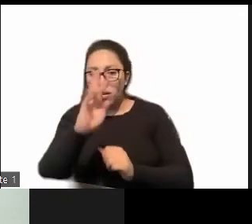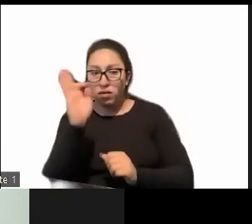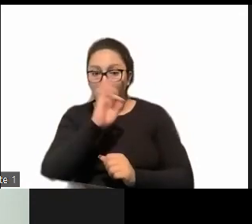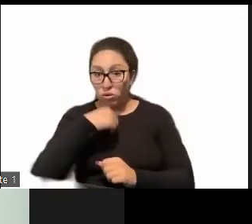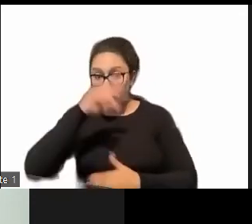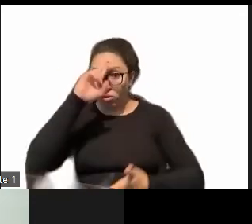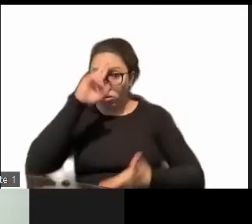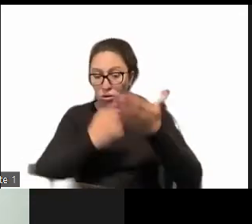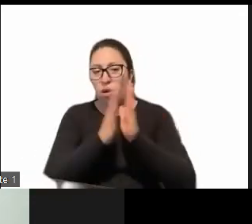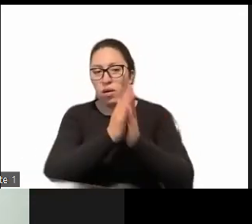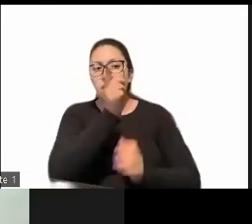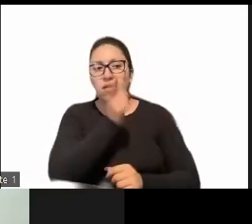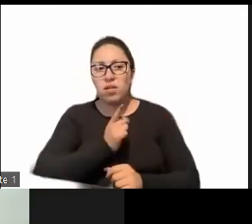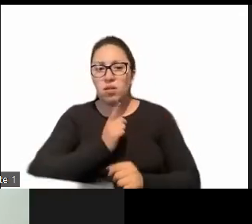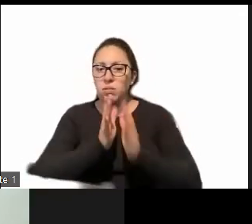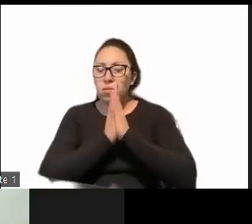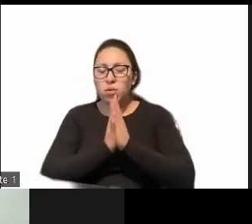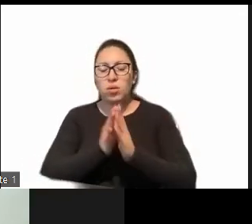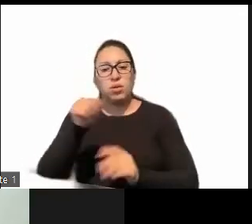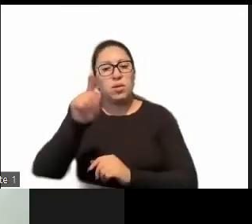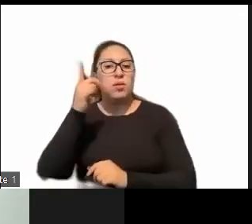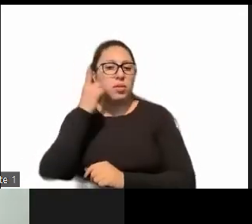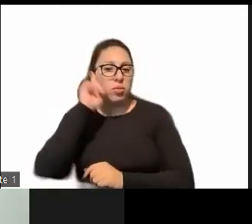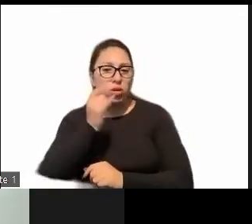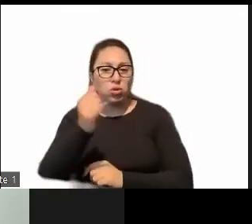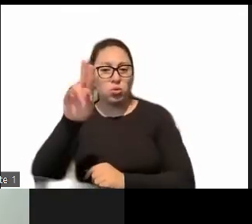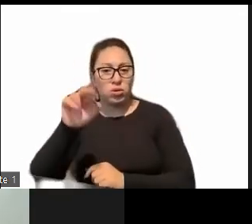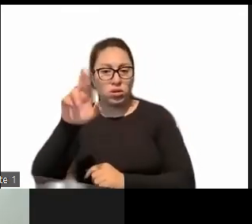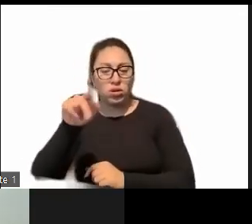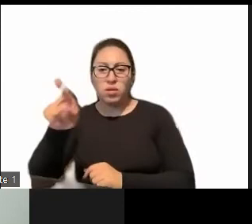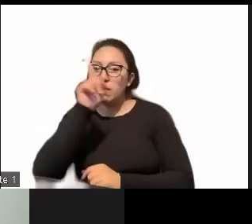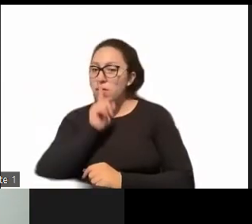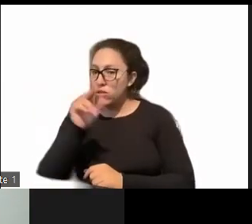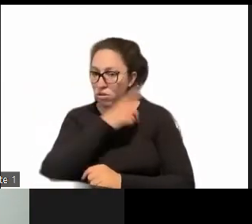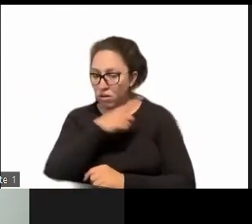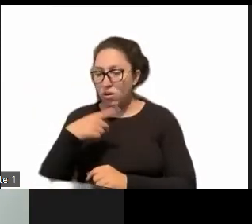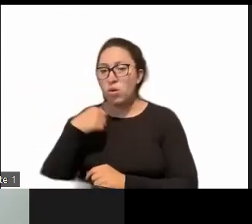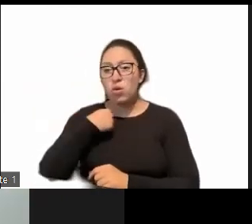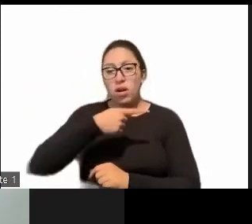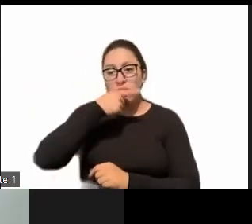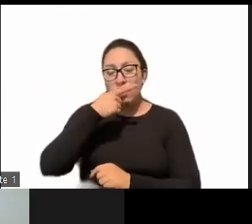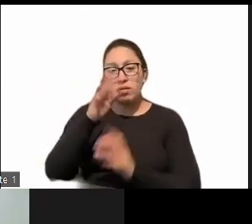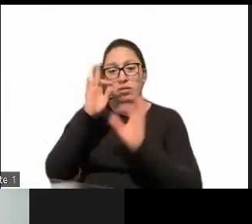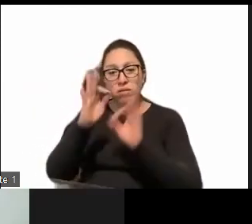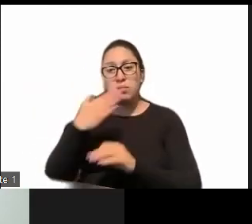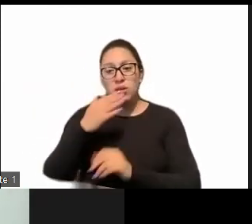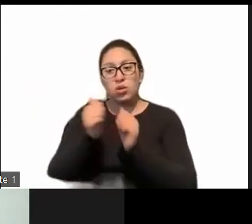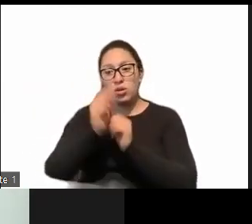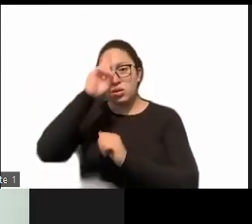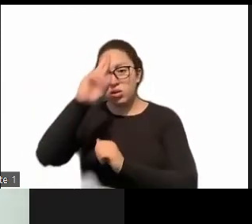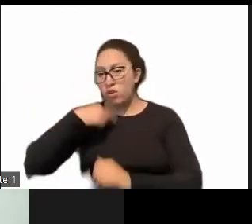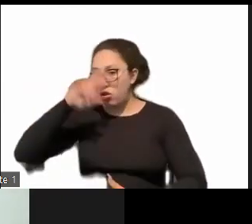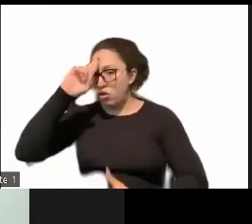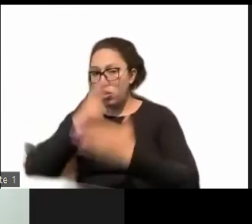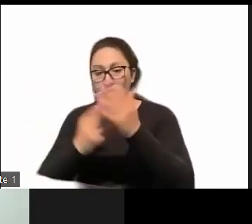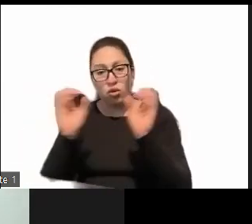diputada Yuriri, no mienta, nadie está faltando al respeto, he sido muy respetuoso, han sido críticas de forma, de fondo, si parecen